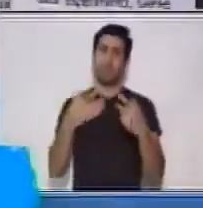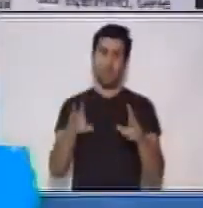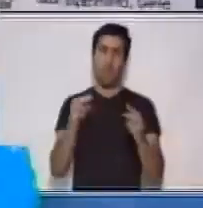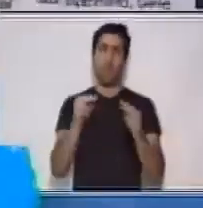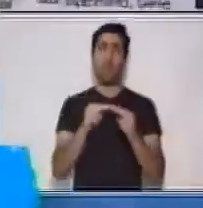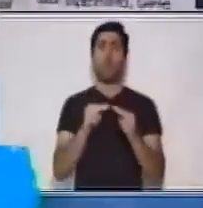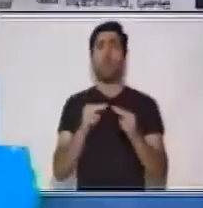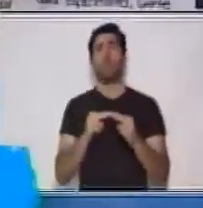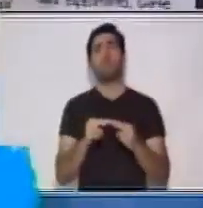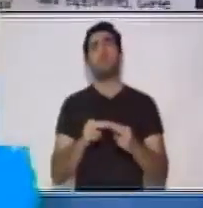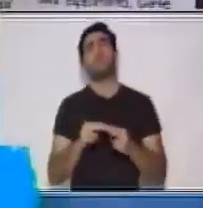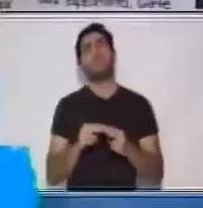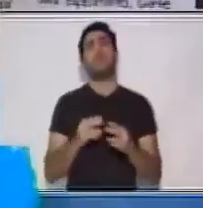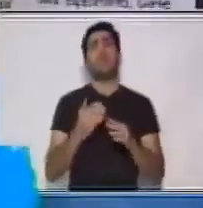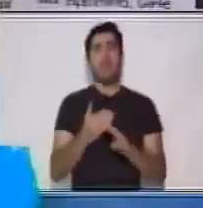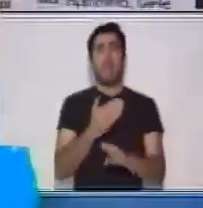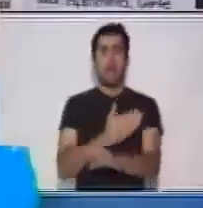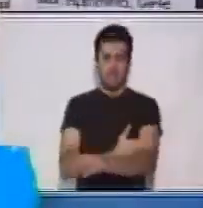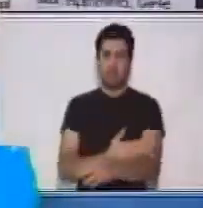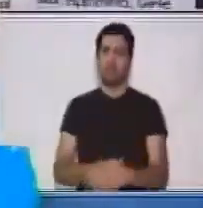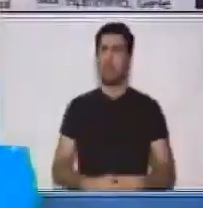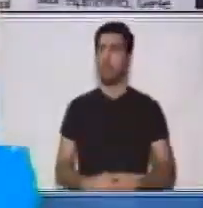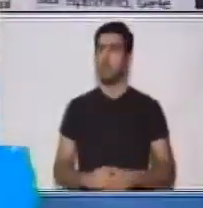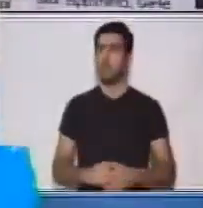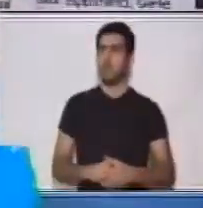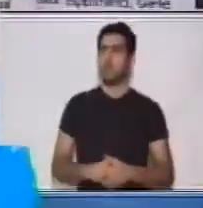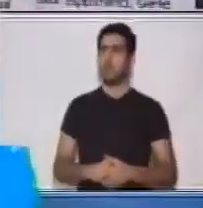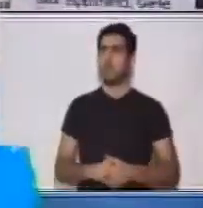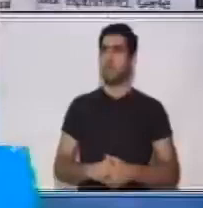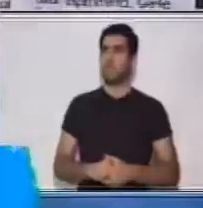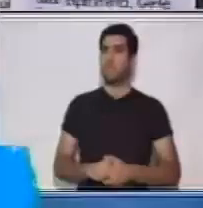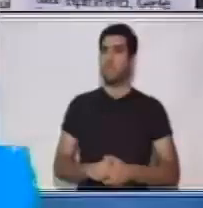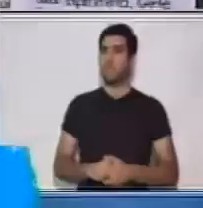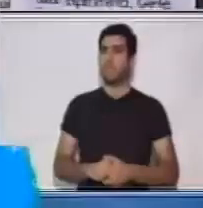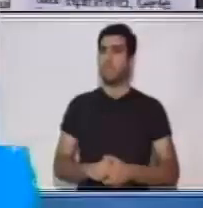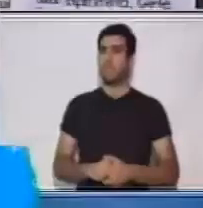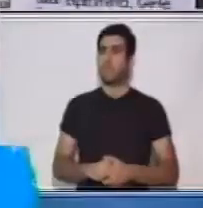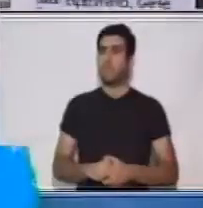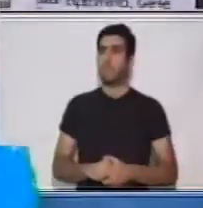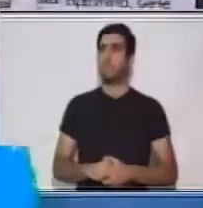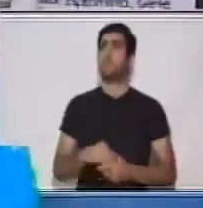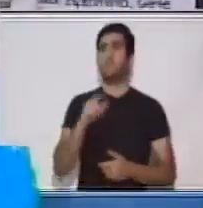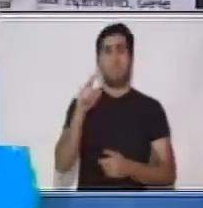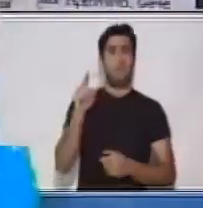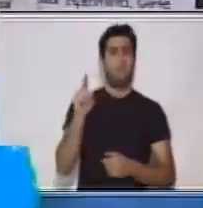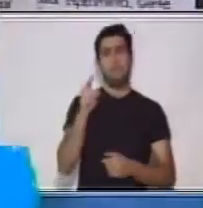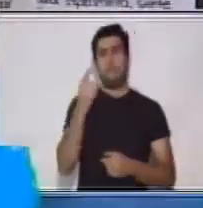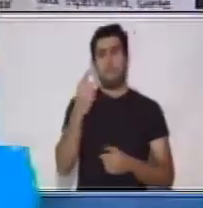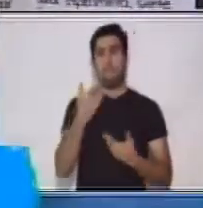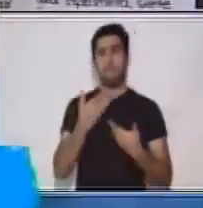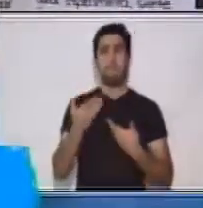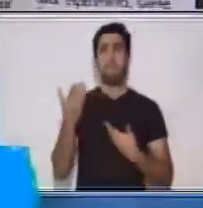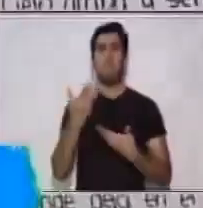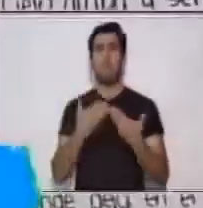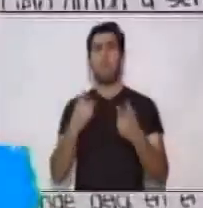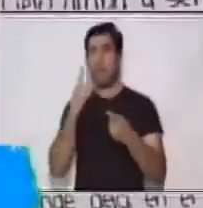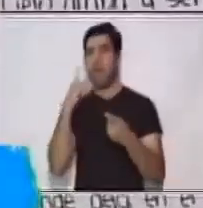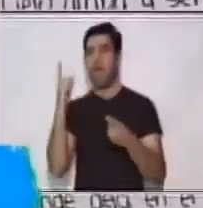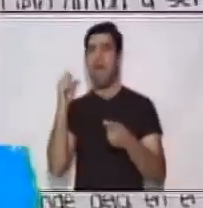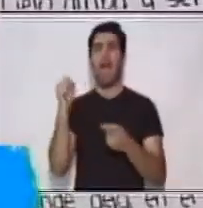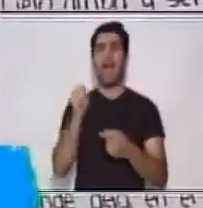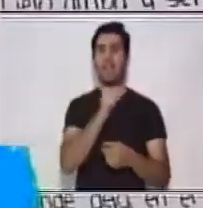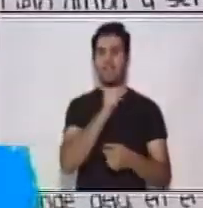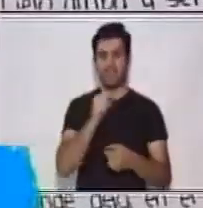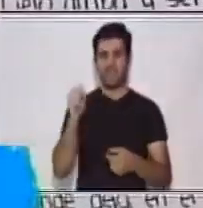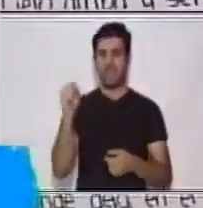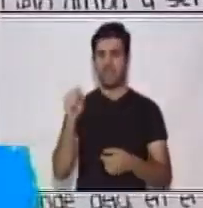más que los otros géneros. Dentro de la poesía lírica, el primer tipo de poema es la canción, que esta